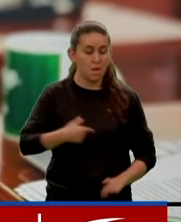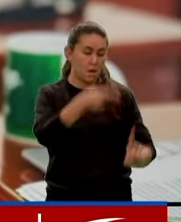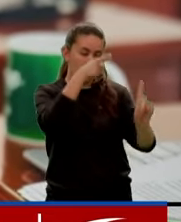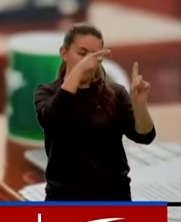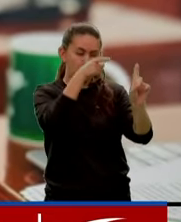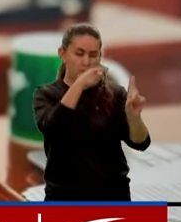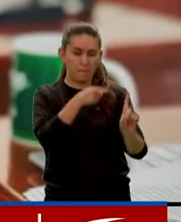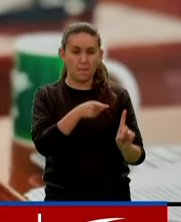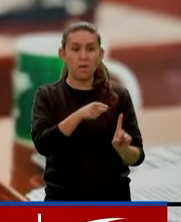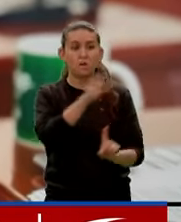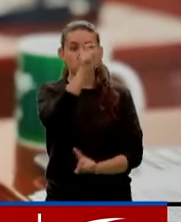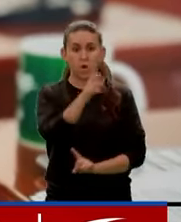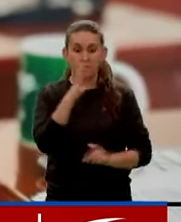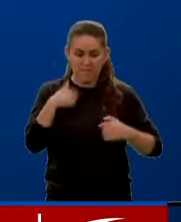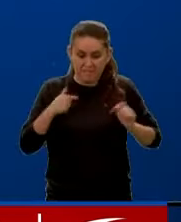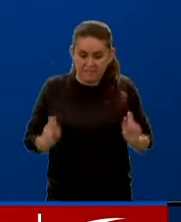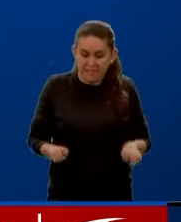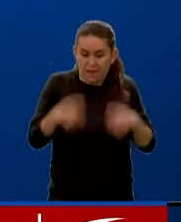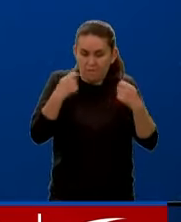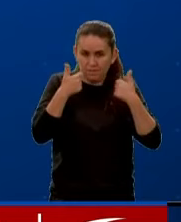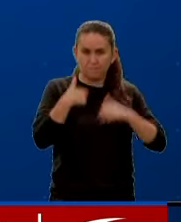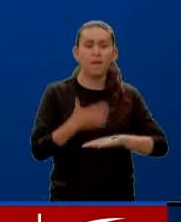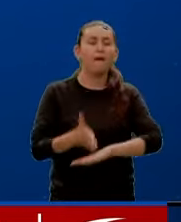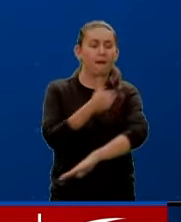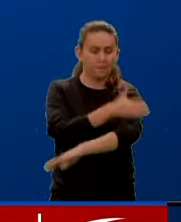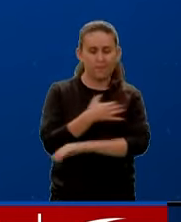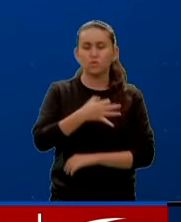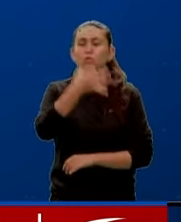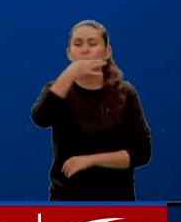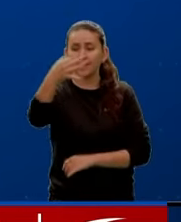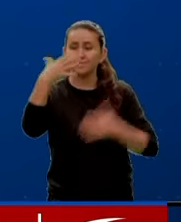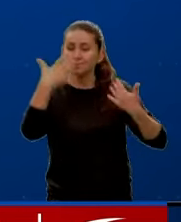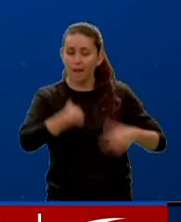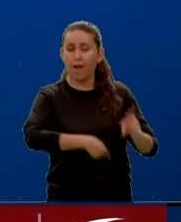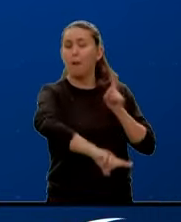El cabildante, que resultó ileso, había denunciado amenazas de muerte en su contra.